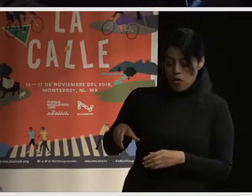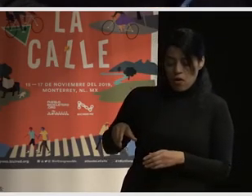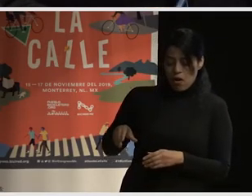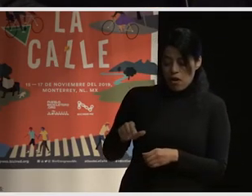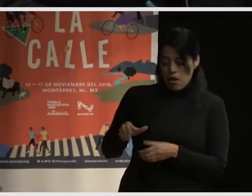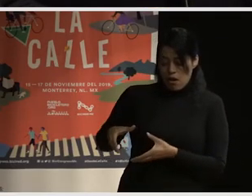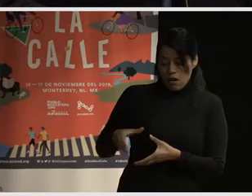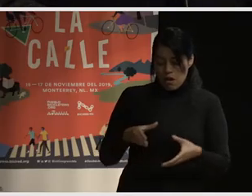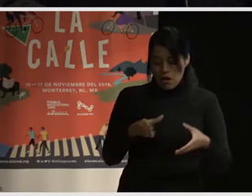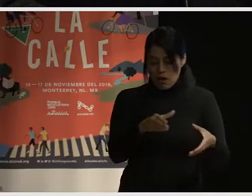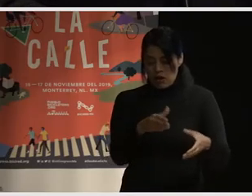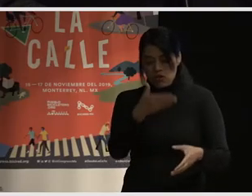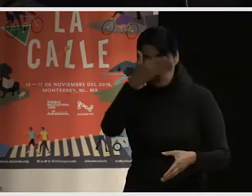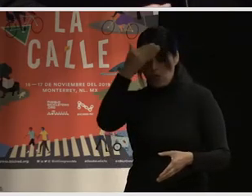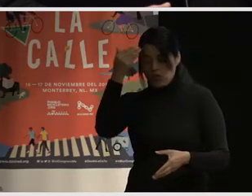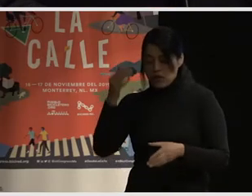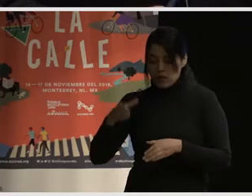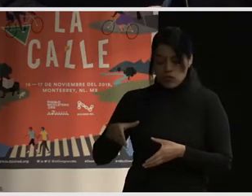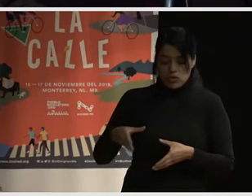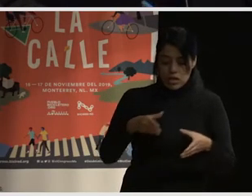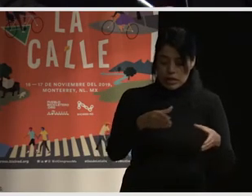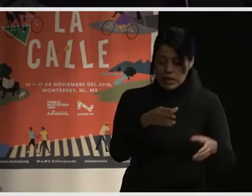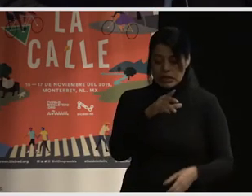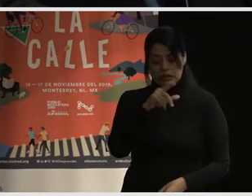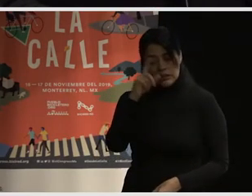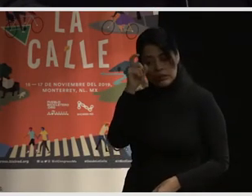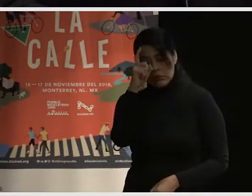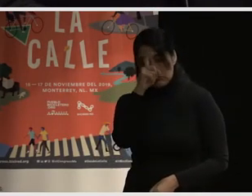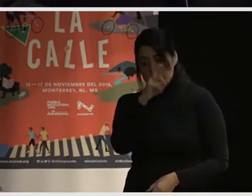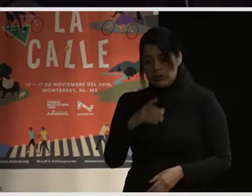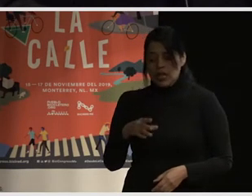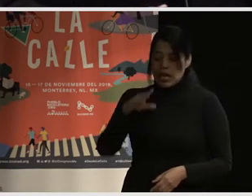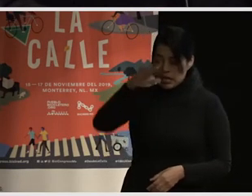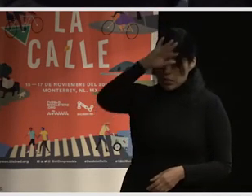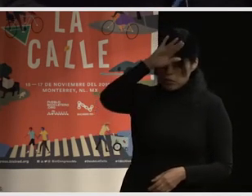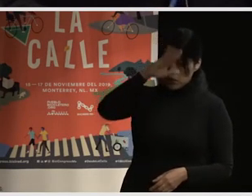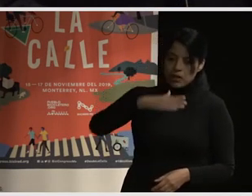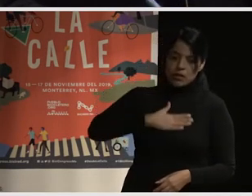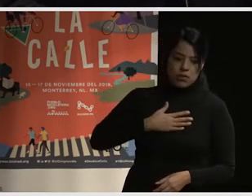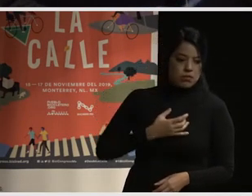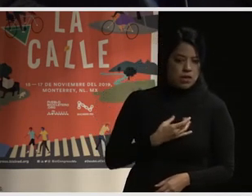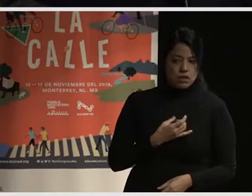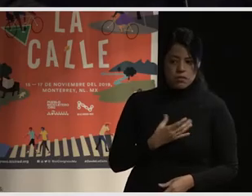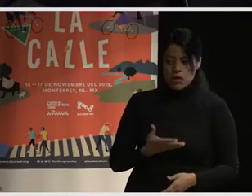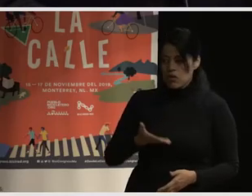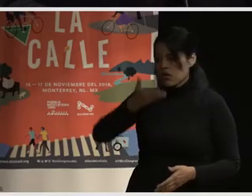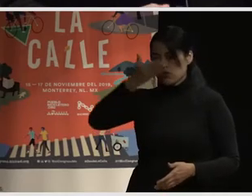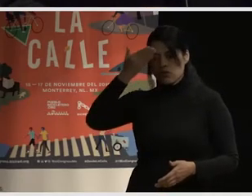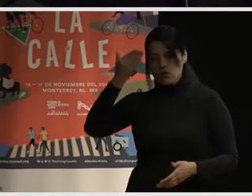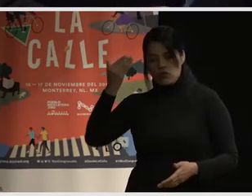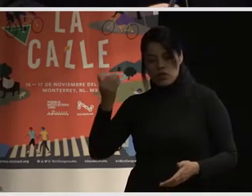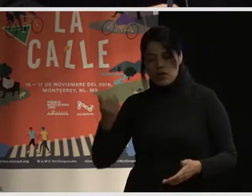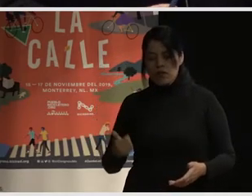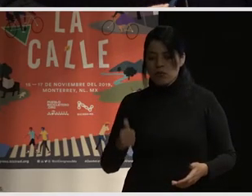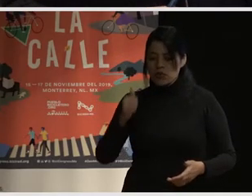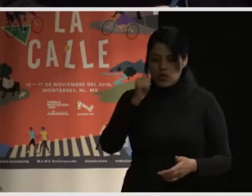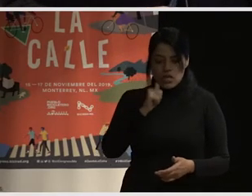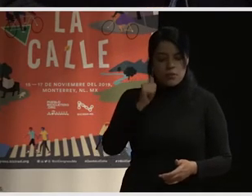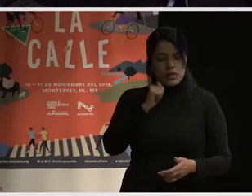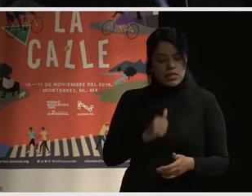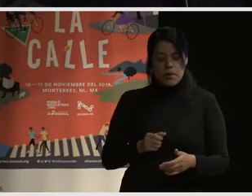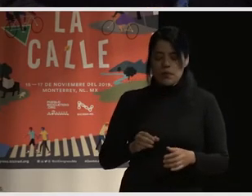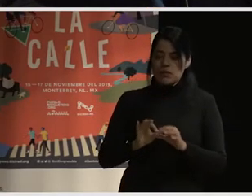sabemos si está sobre un viaducto sobre una de estas calles de monterrey que a mí me dan pavor no lo sabemos entonces siempre siempre va primero la